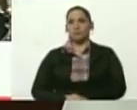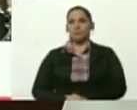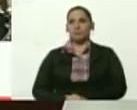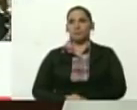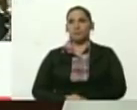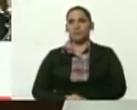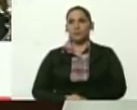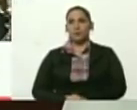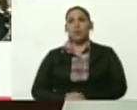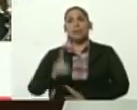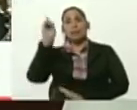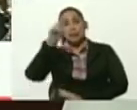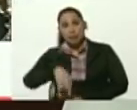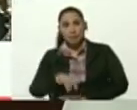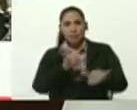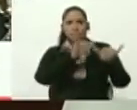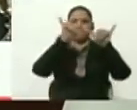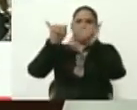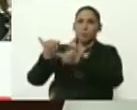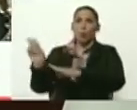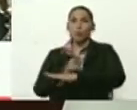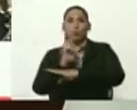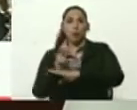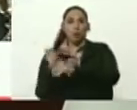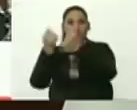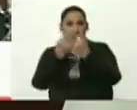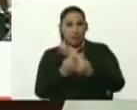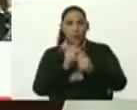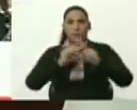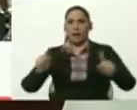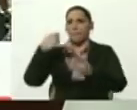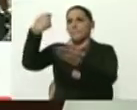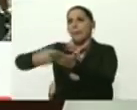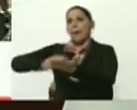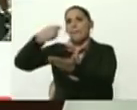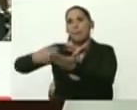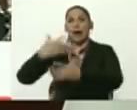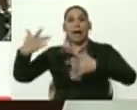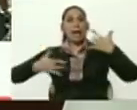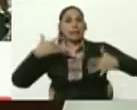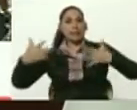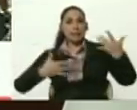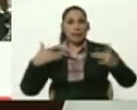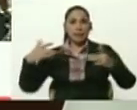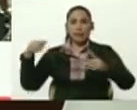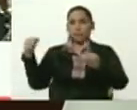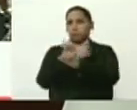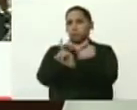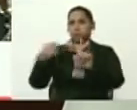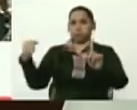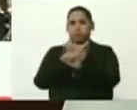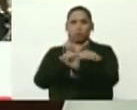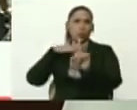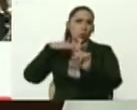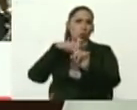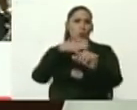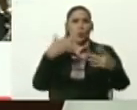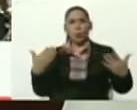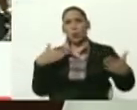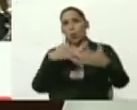Se presume igualmente que lo han usado ese dinero para financiar actividades desestabilizadoras contra